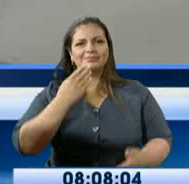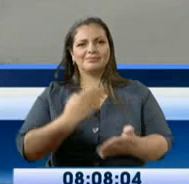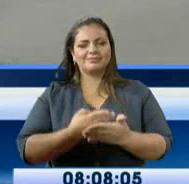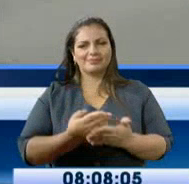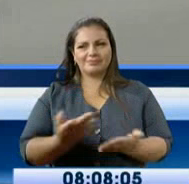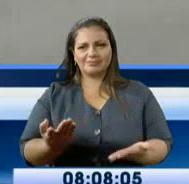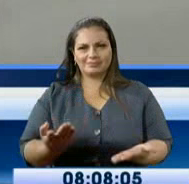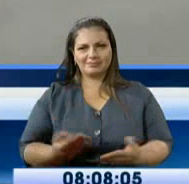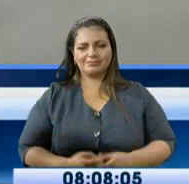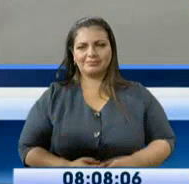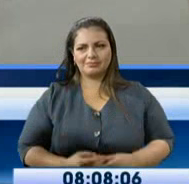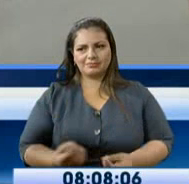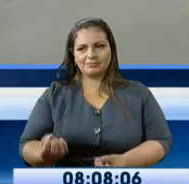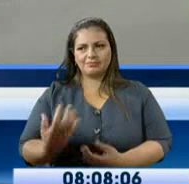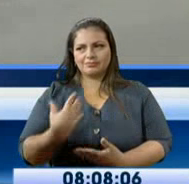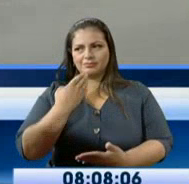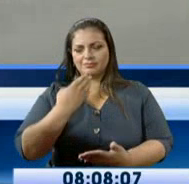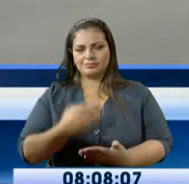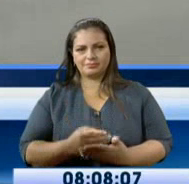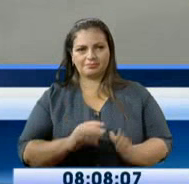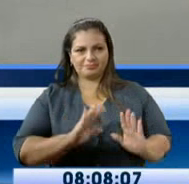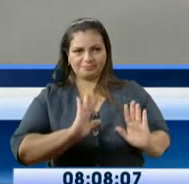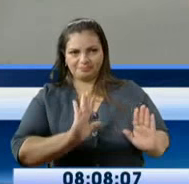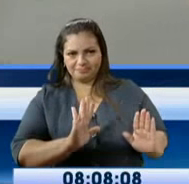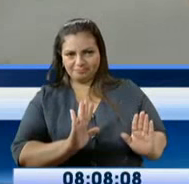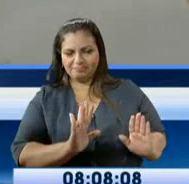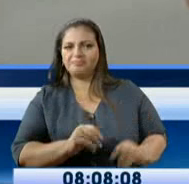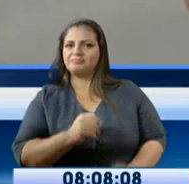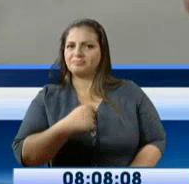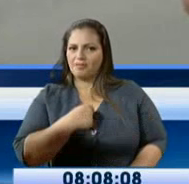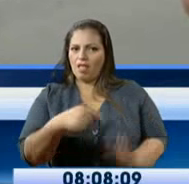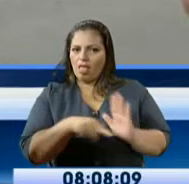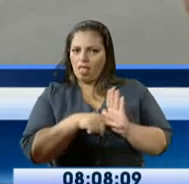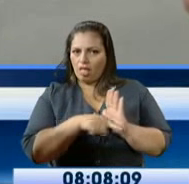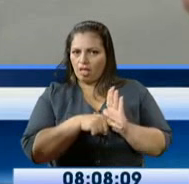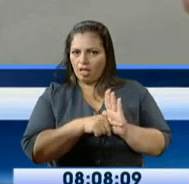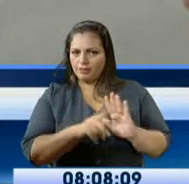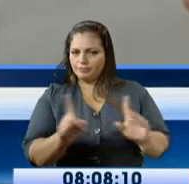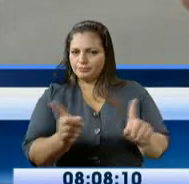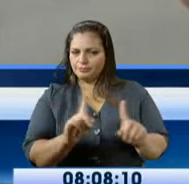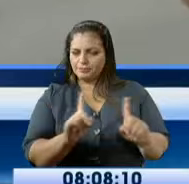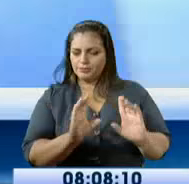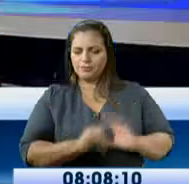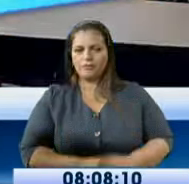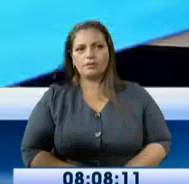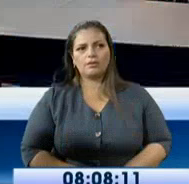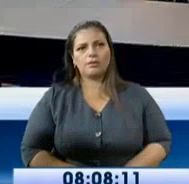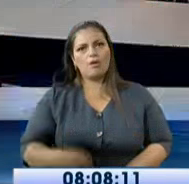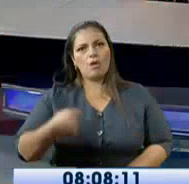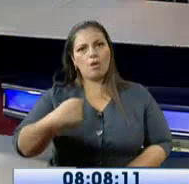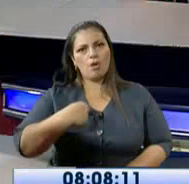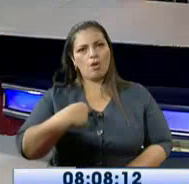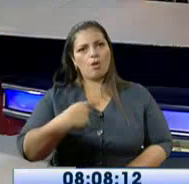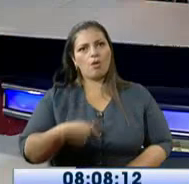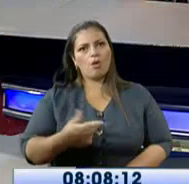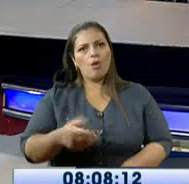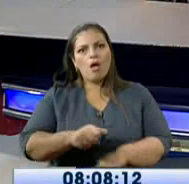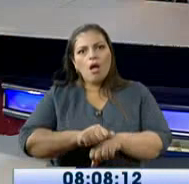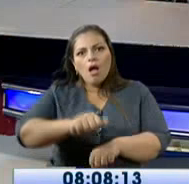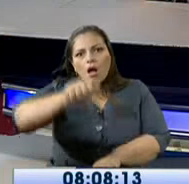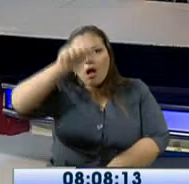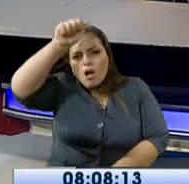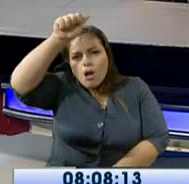Vea, no quiero ser pájaro de mal agüero, ni hacerme la de la pitonizo, ni de adivino, ni que tengo la bola de cristal, ni mucho